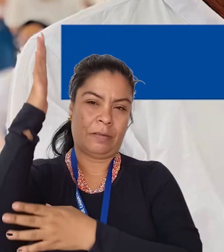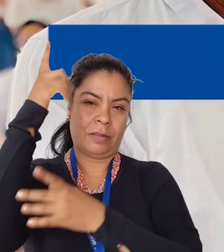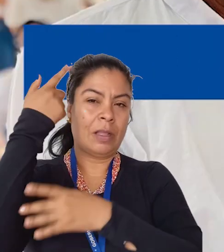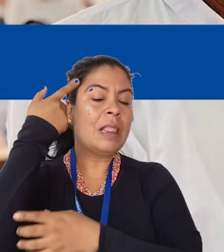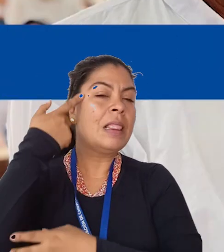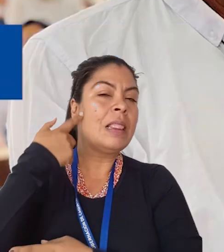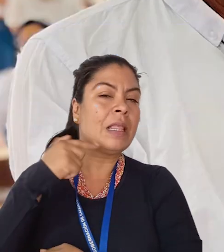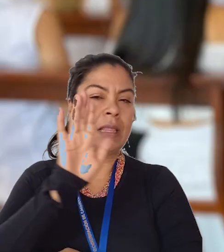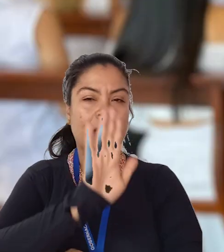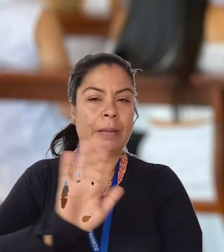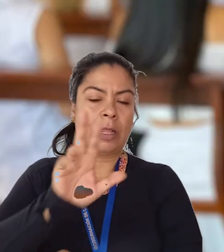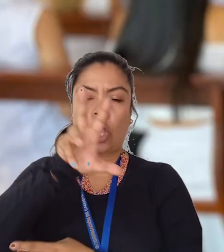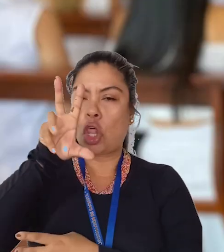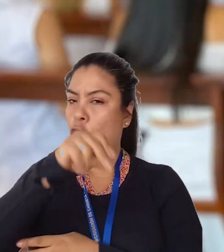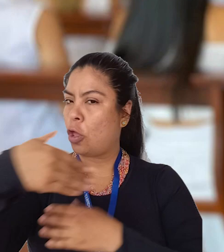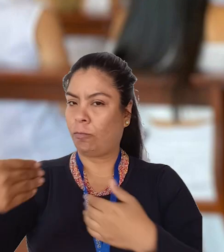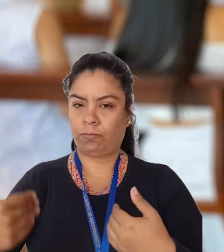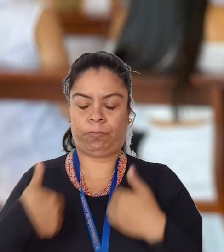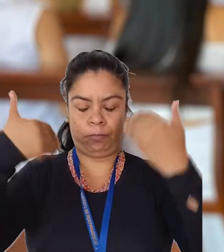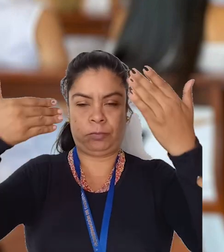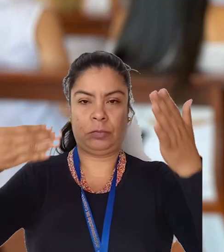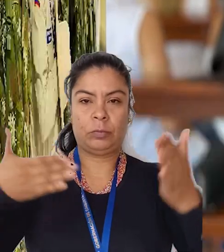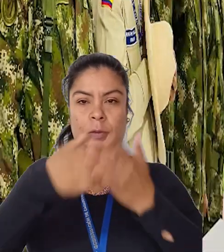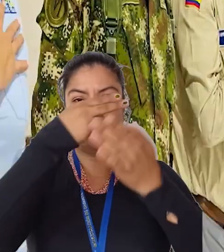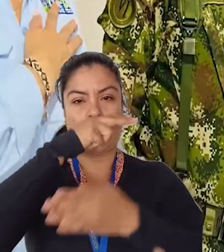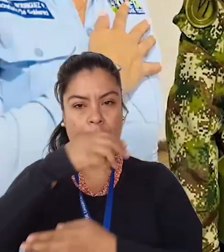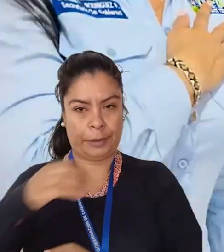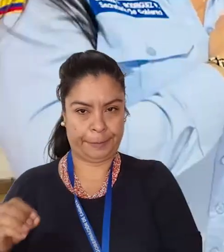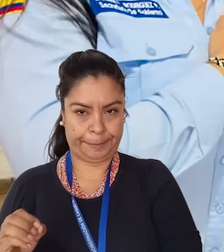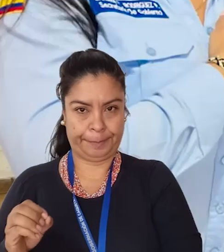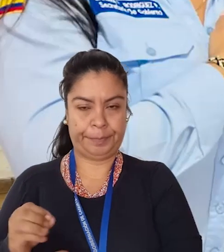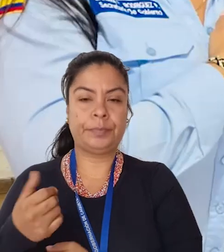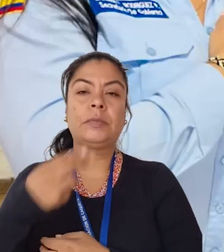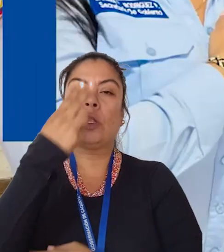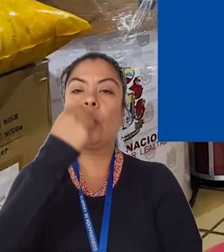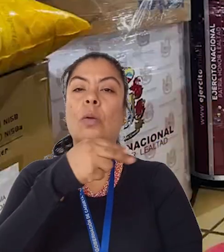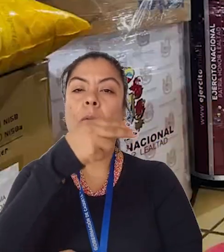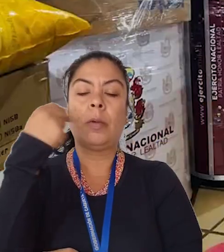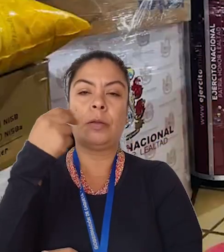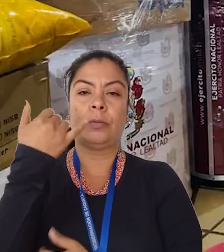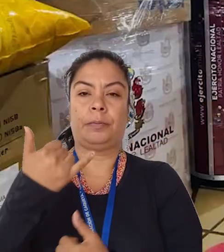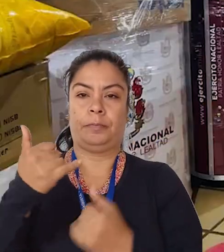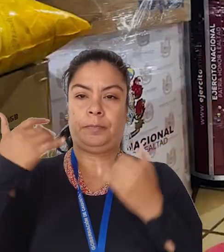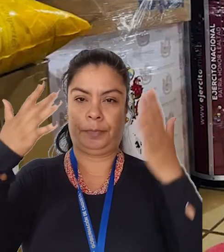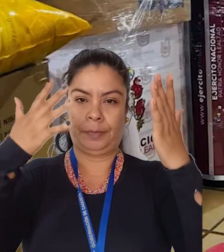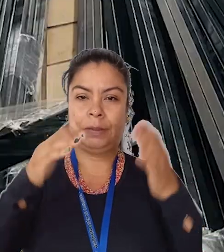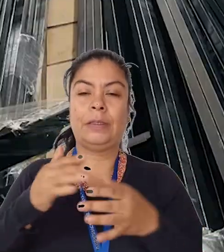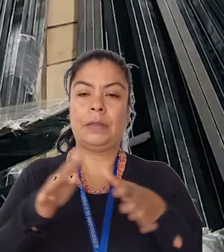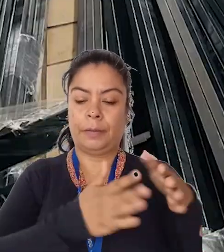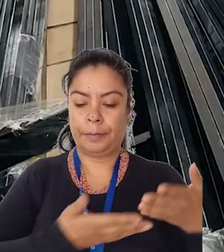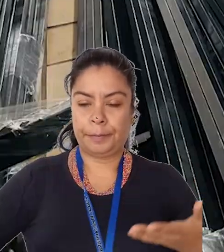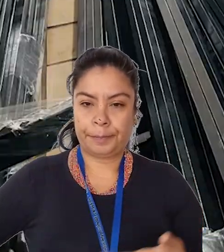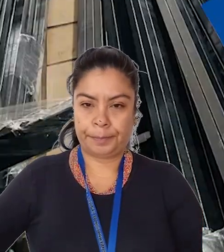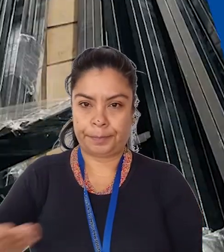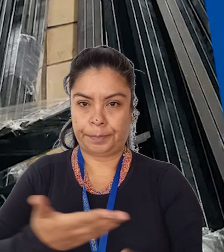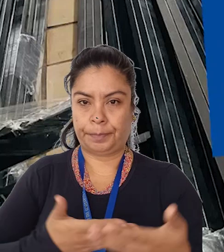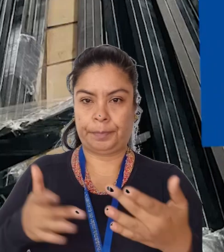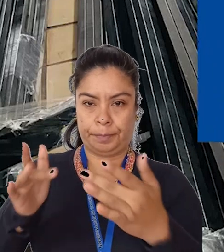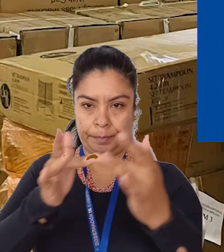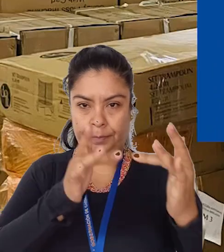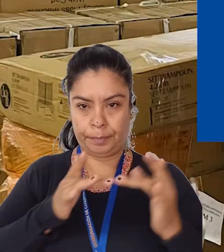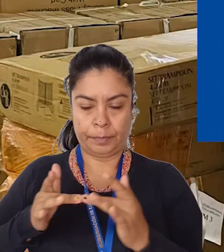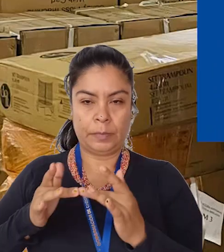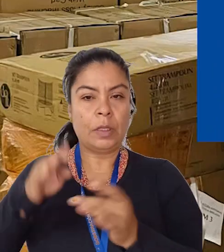el Día Departamental de la No Violencia contra la Niñez. Como un compromiso para favorecer los espacios de integración entre la comunidad